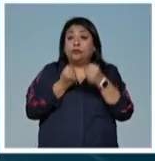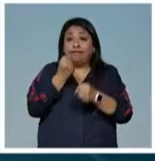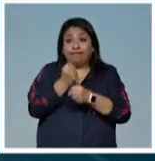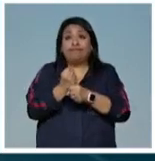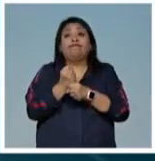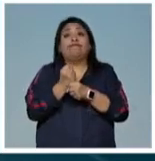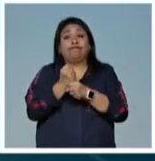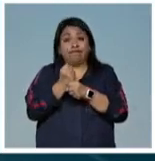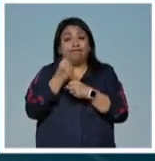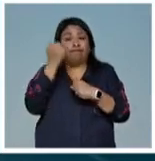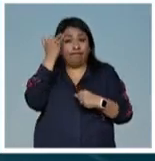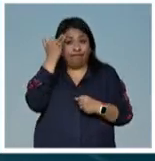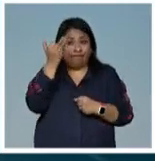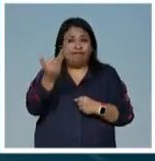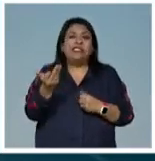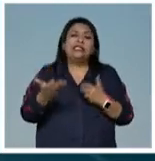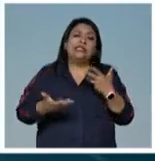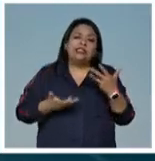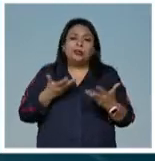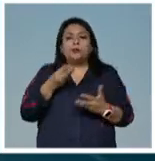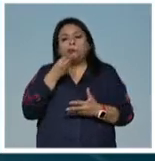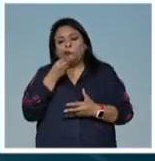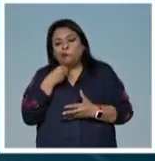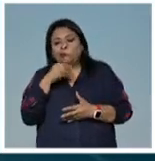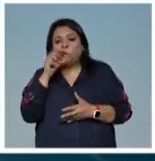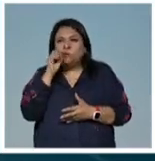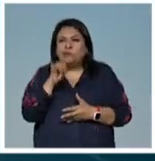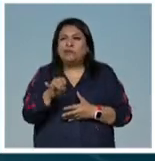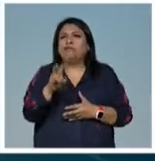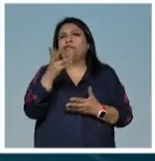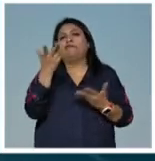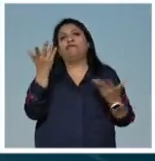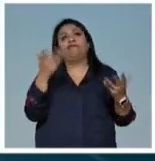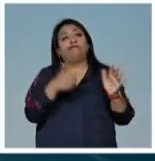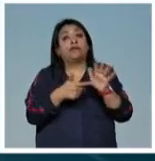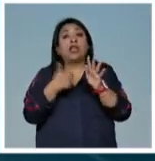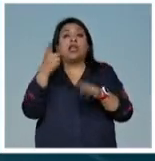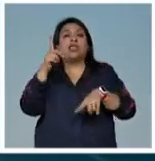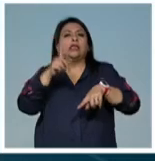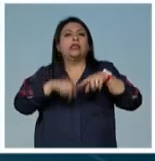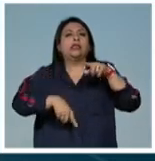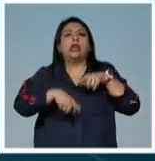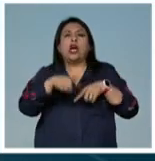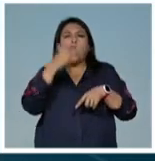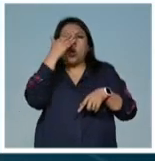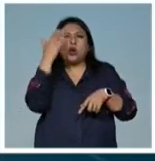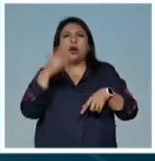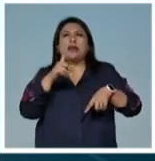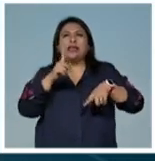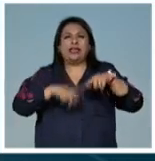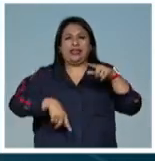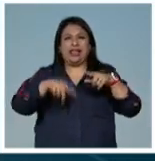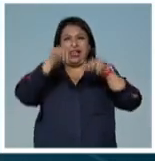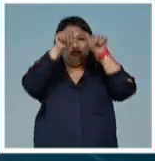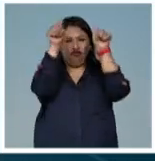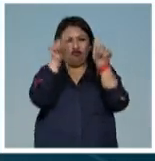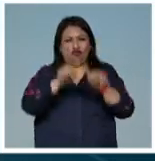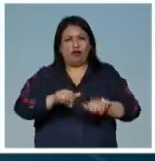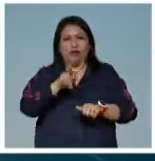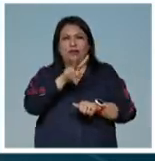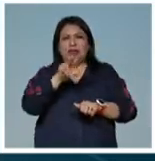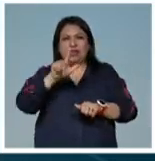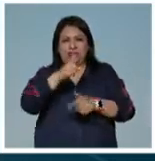años, estos regañadientes hicieron cosas horribles, como quitarle a la estatua de Villa y volverla